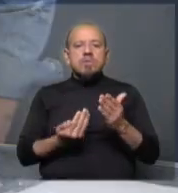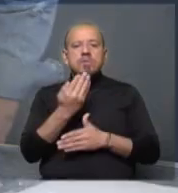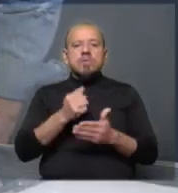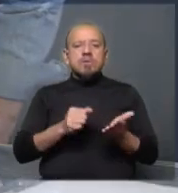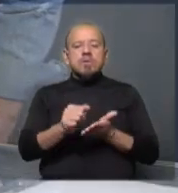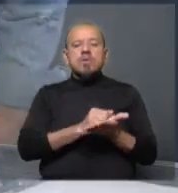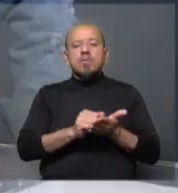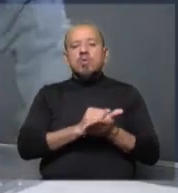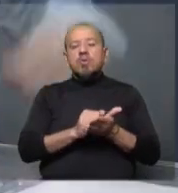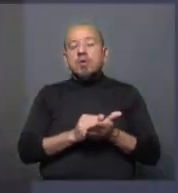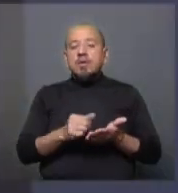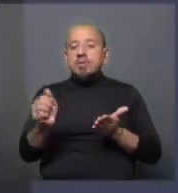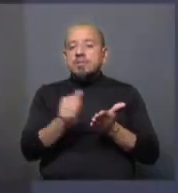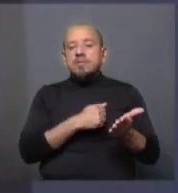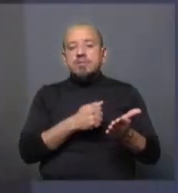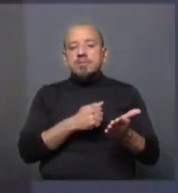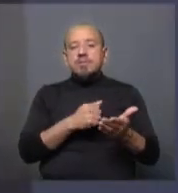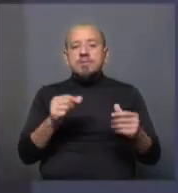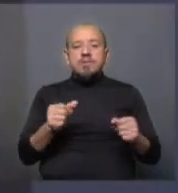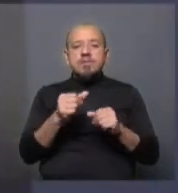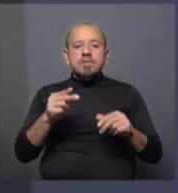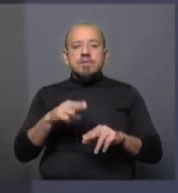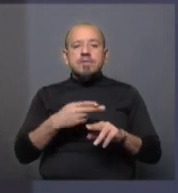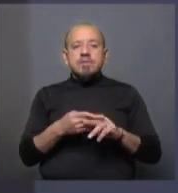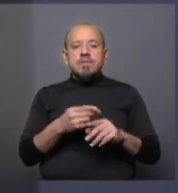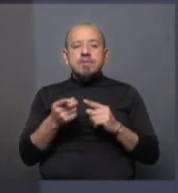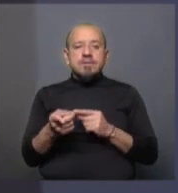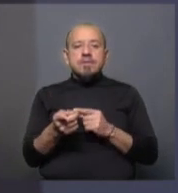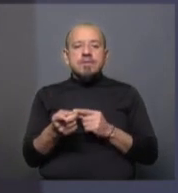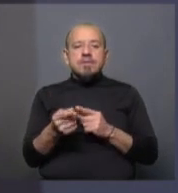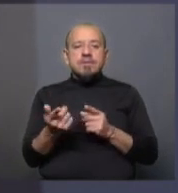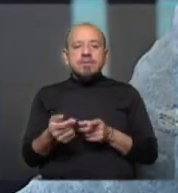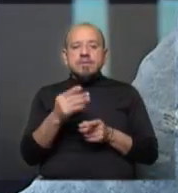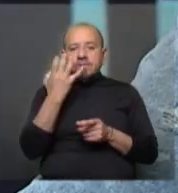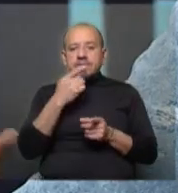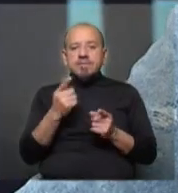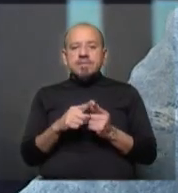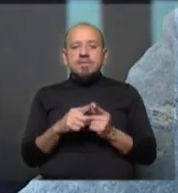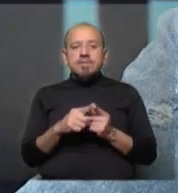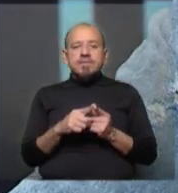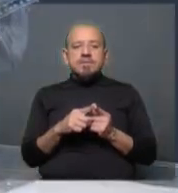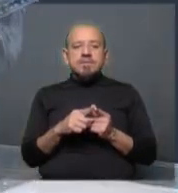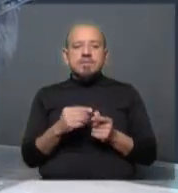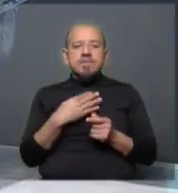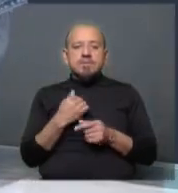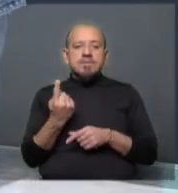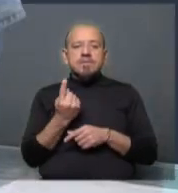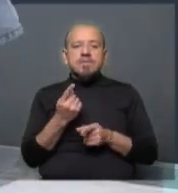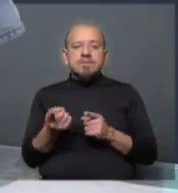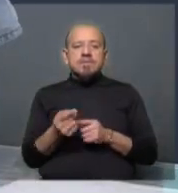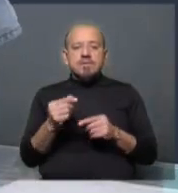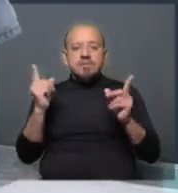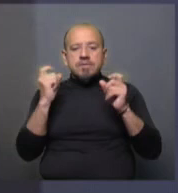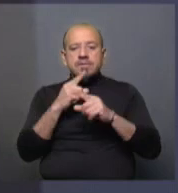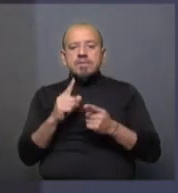serio Lo hice todo de nuevo porque dije esto es una basura clo creo que tiene que estar solo porque es difícil